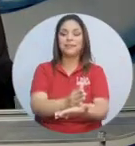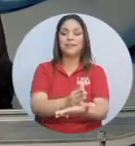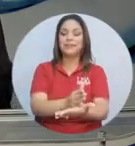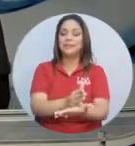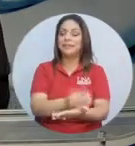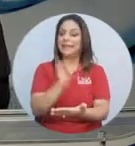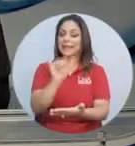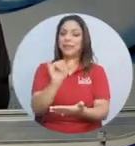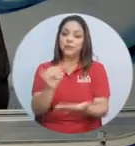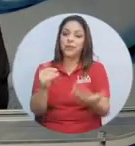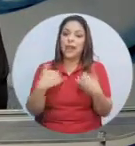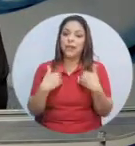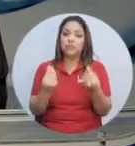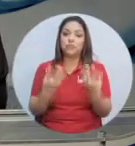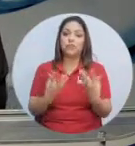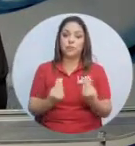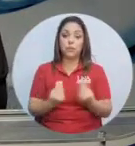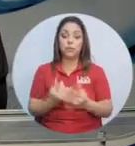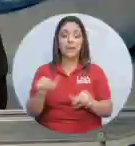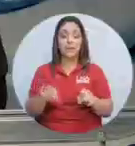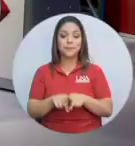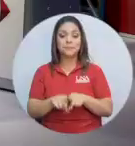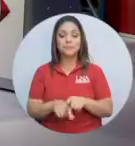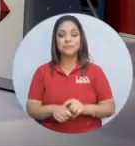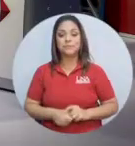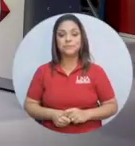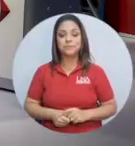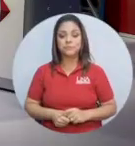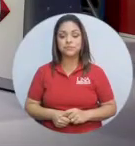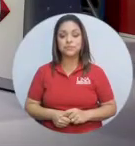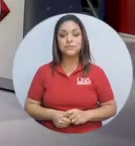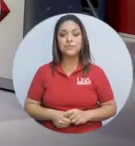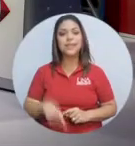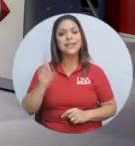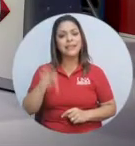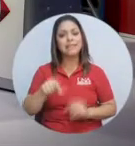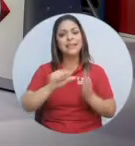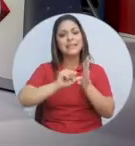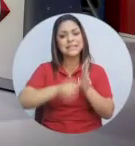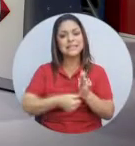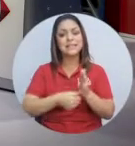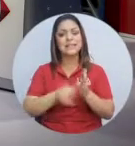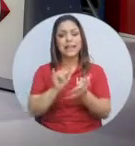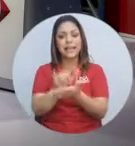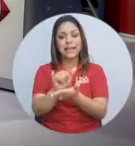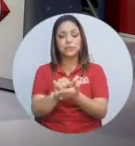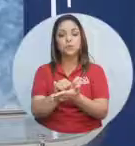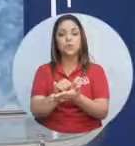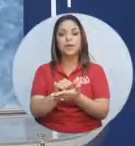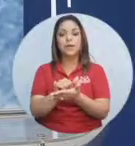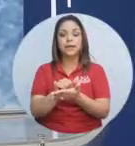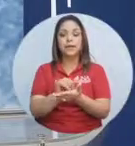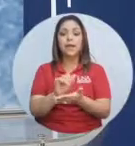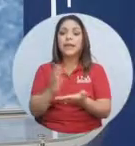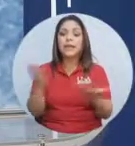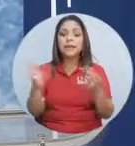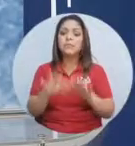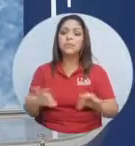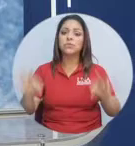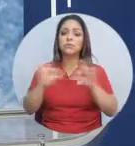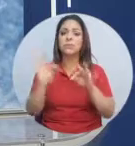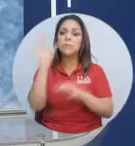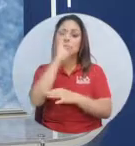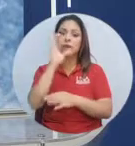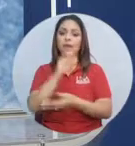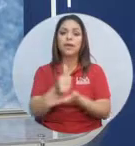eso también yo creo que genera muchísimo temor. Y bueno, insistir en ese punto antes de terminar el programa, de la importancia de